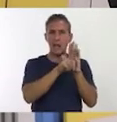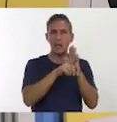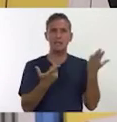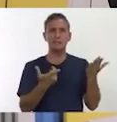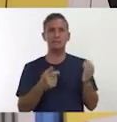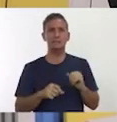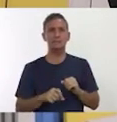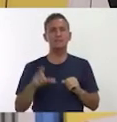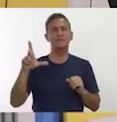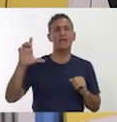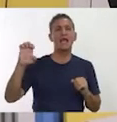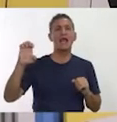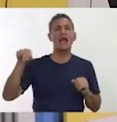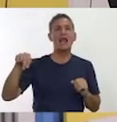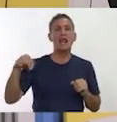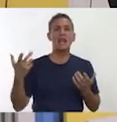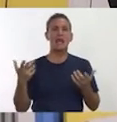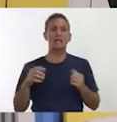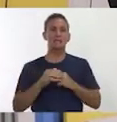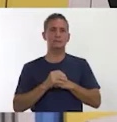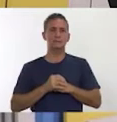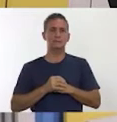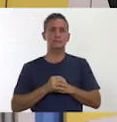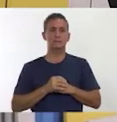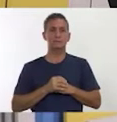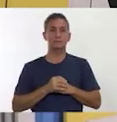es la ley de Lenz.